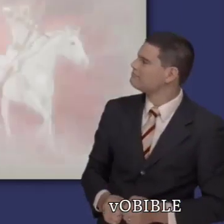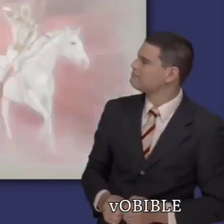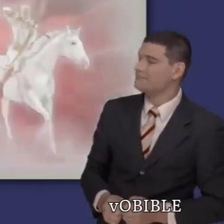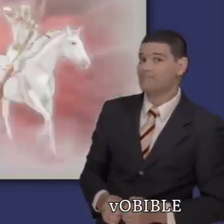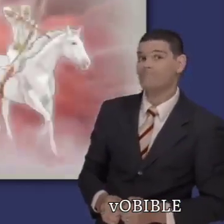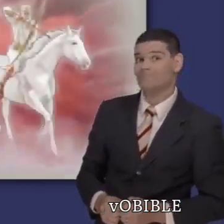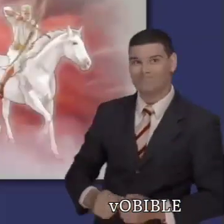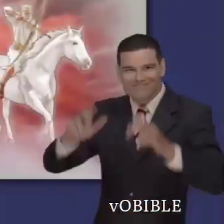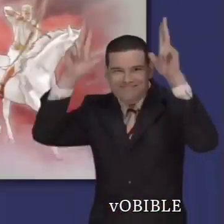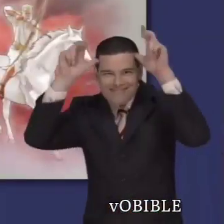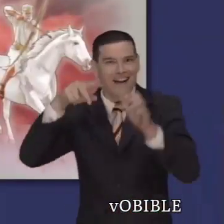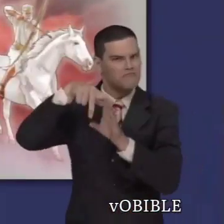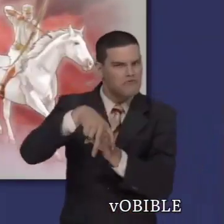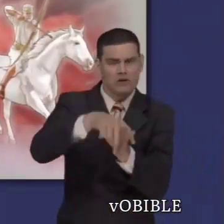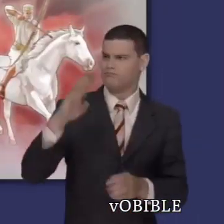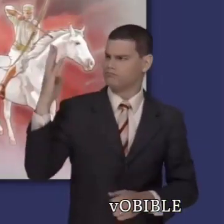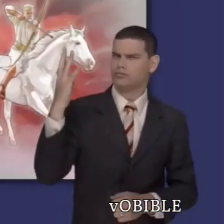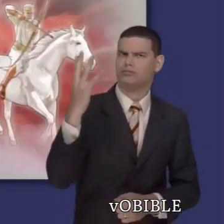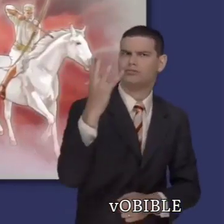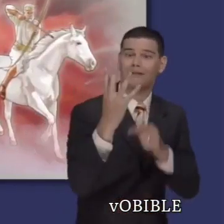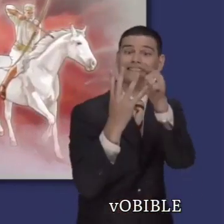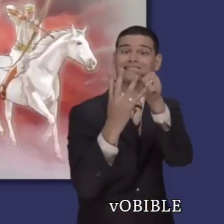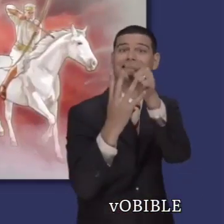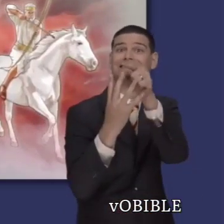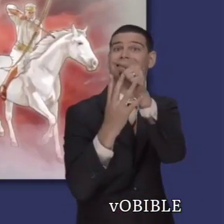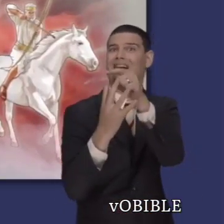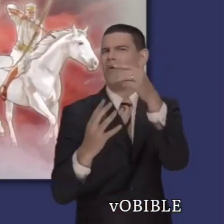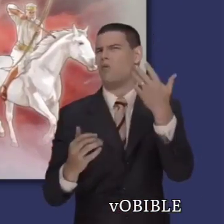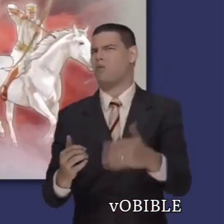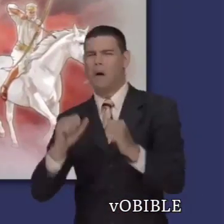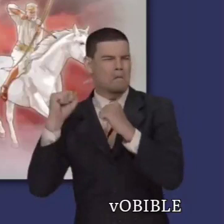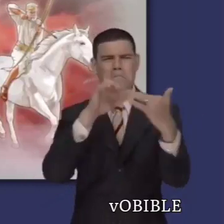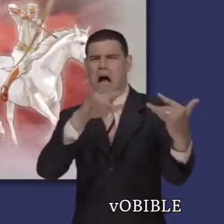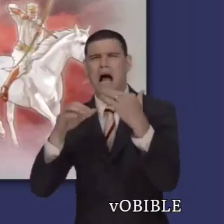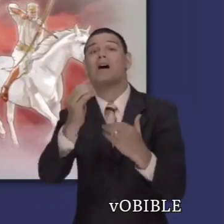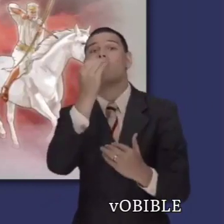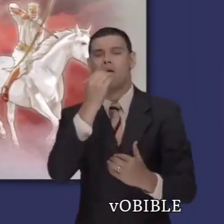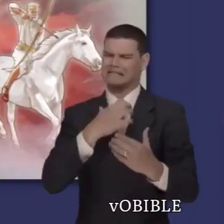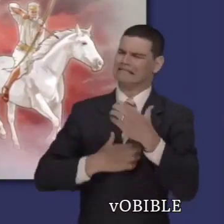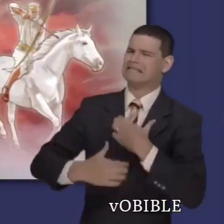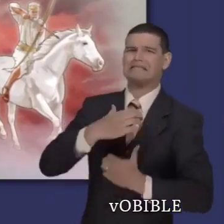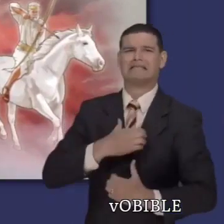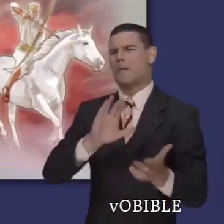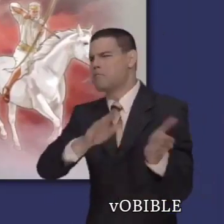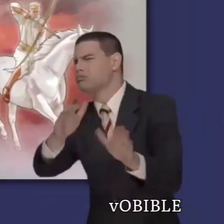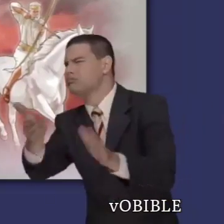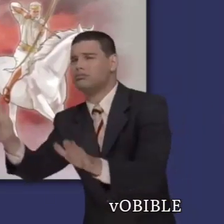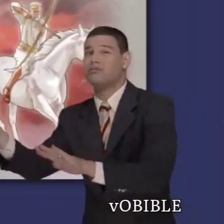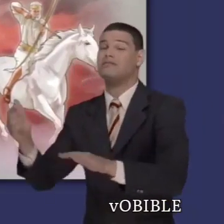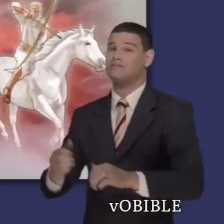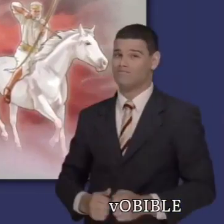4 jinetes simbólicos comienzan a cabalgar. Cuando los 3 últimos jinetes cabalgan, hay guerras, hambre